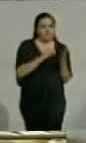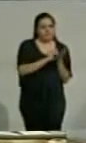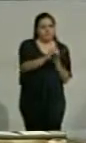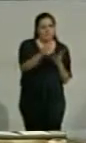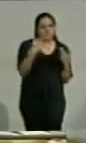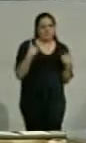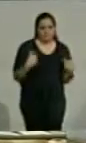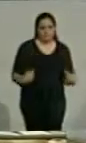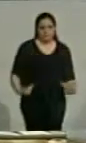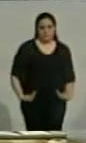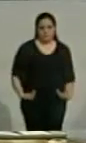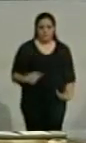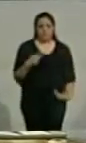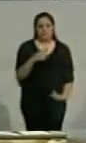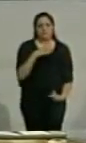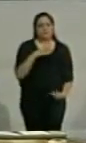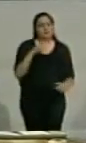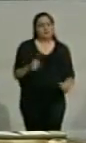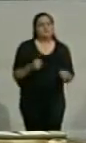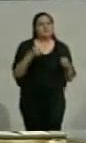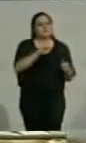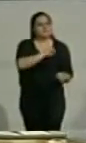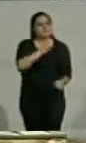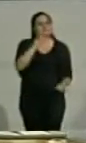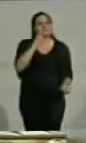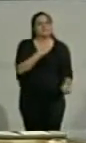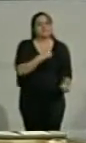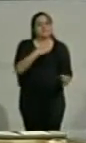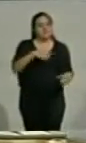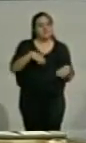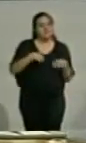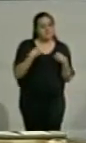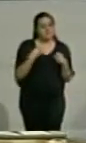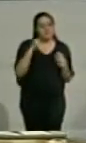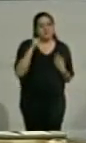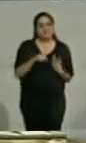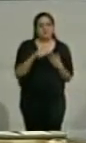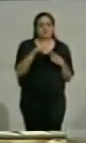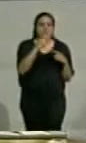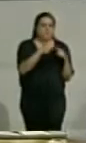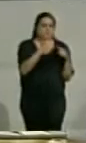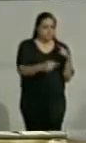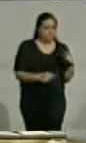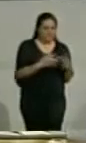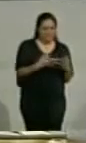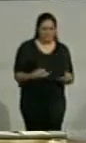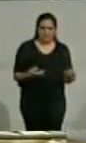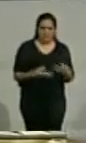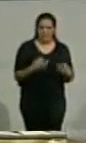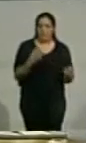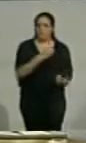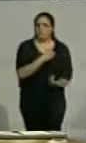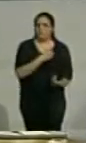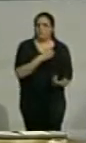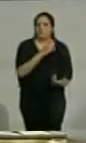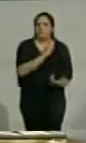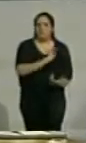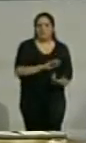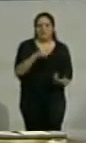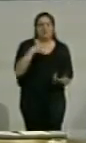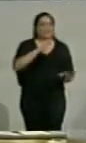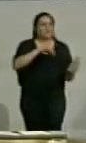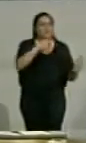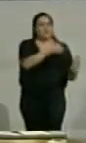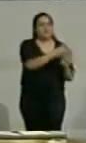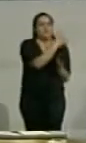de los humanos a una vida saludable productiva, el ordenamiento sostenible de las tierras, la lucha contra la